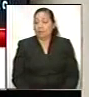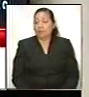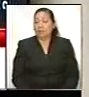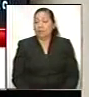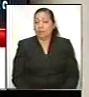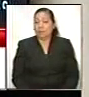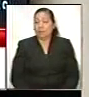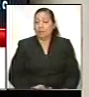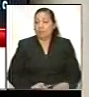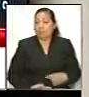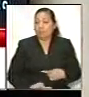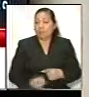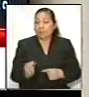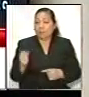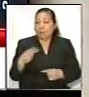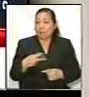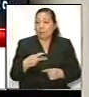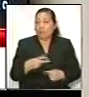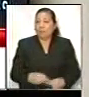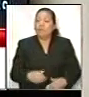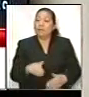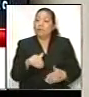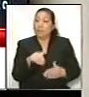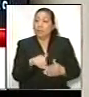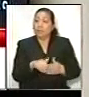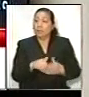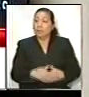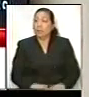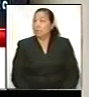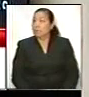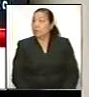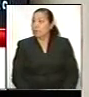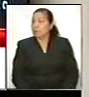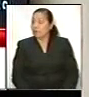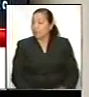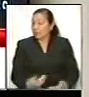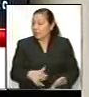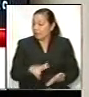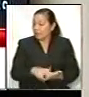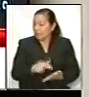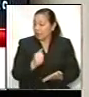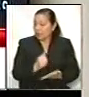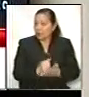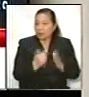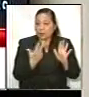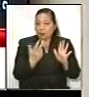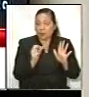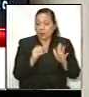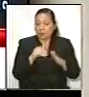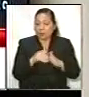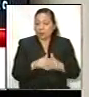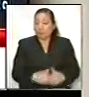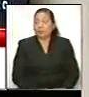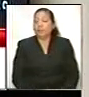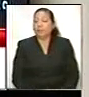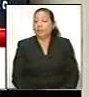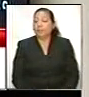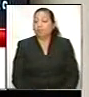Entonces se viene realizando la segunda votación, ya se aprobó con 80 votos en